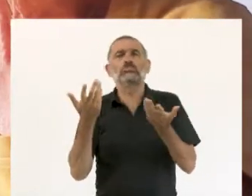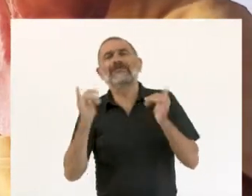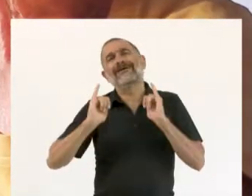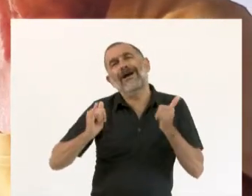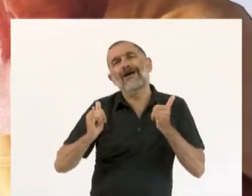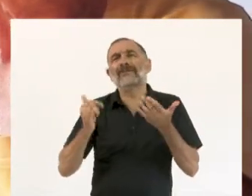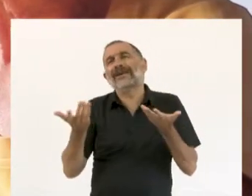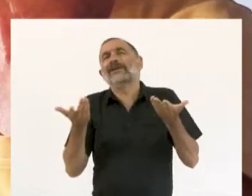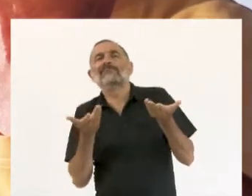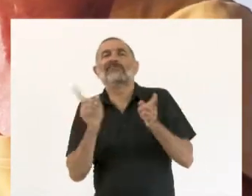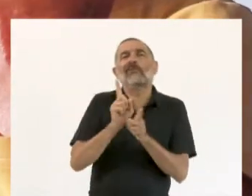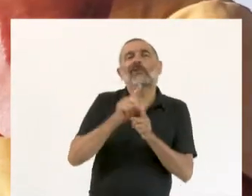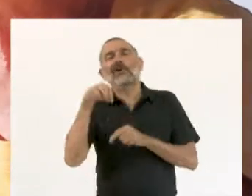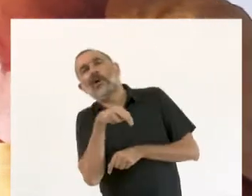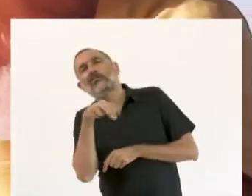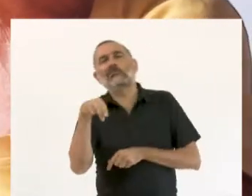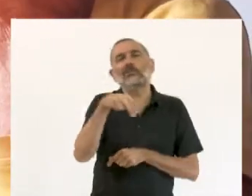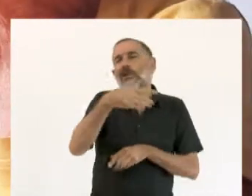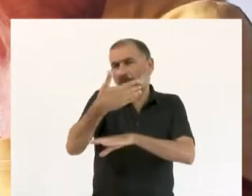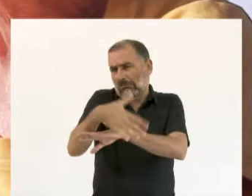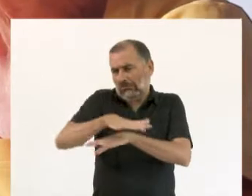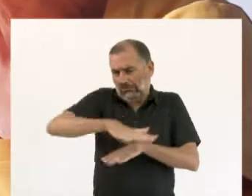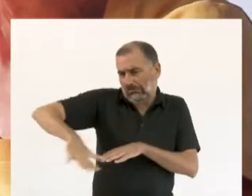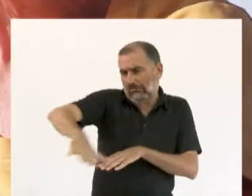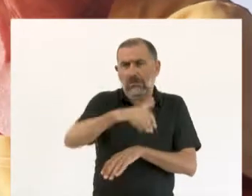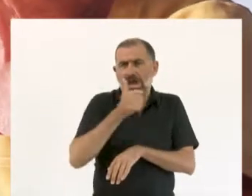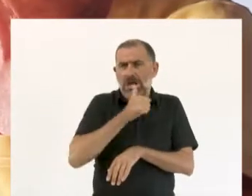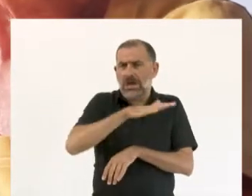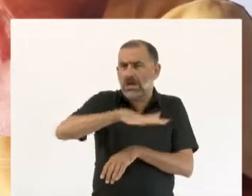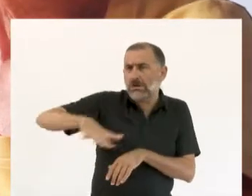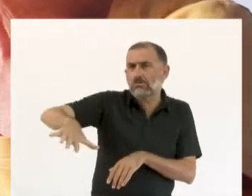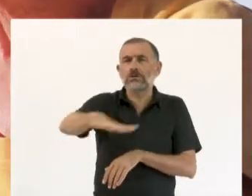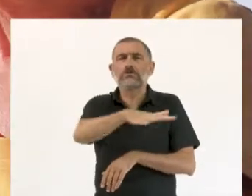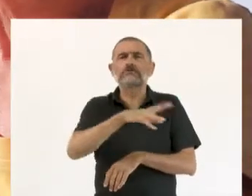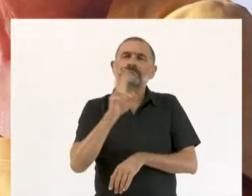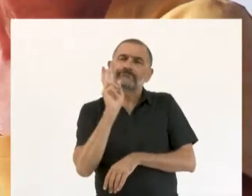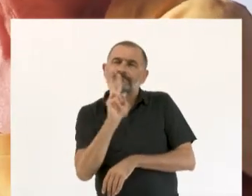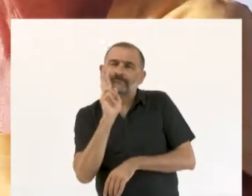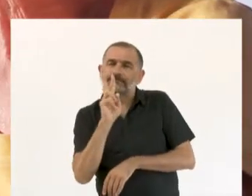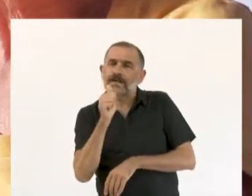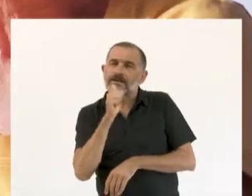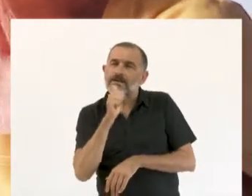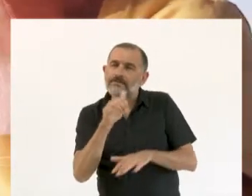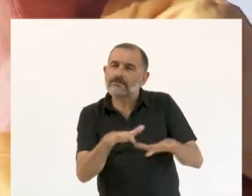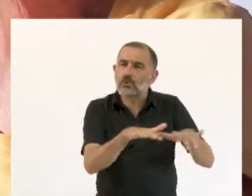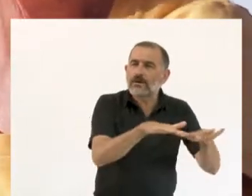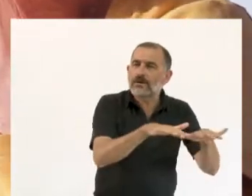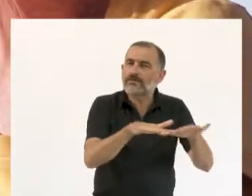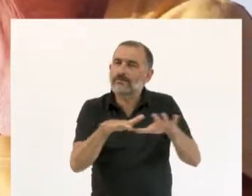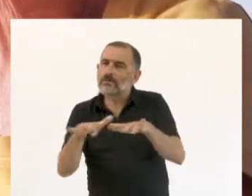costa, sobre todo por las características de la laguna, suelen aparecer